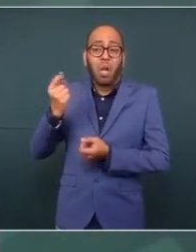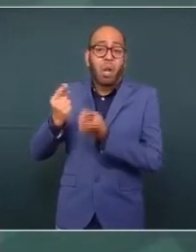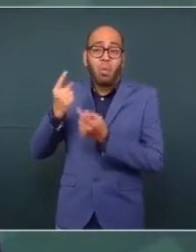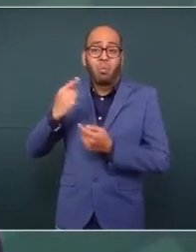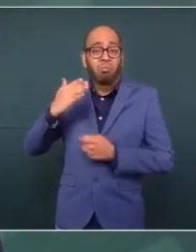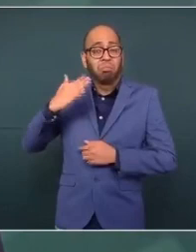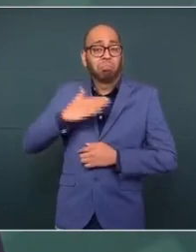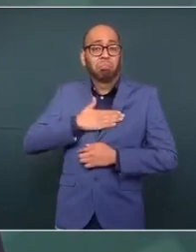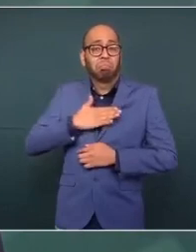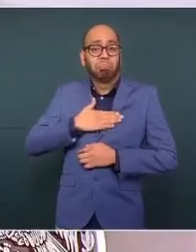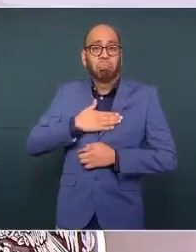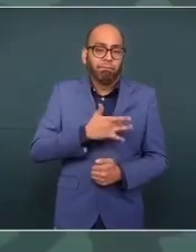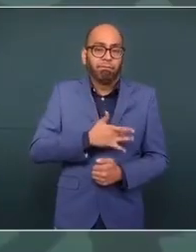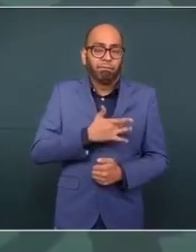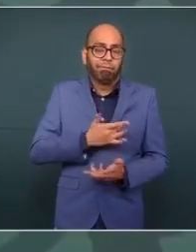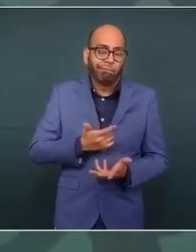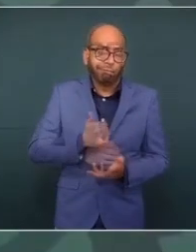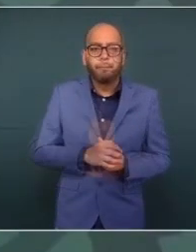régimen de corrupción.